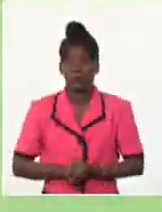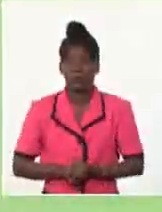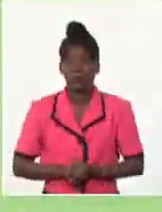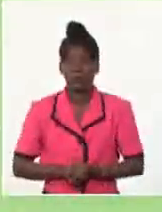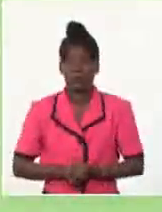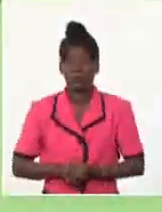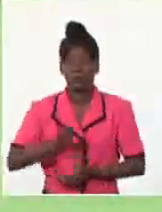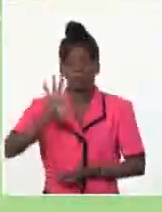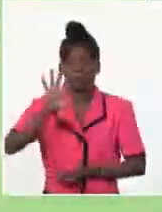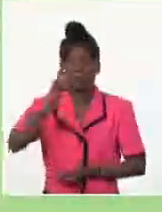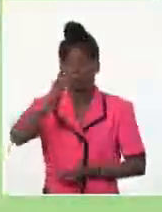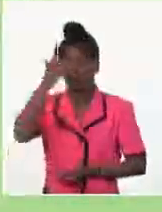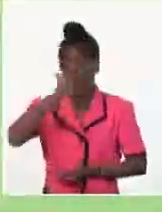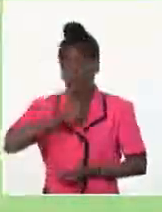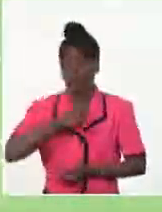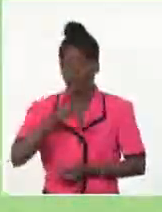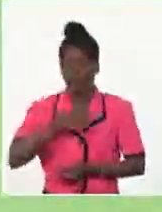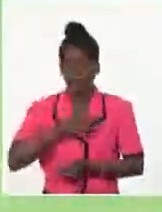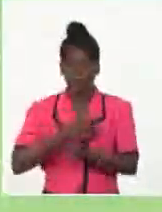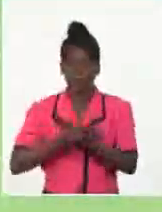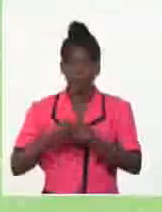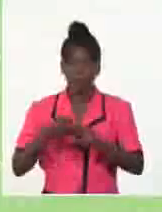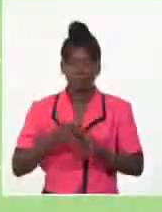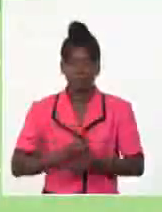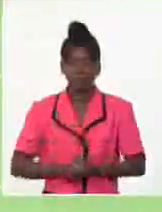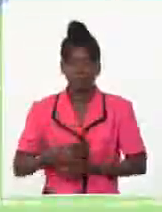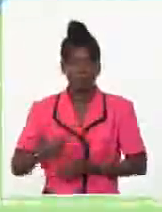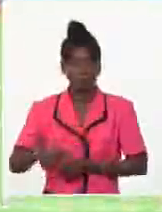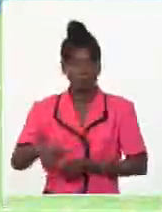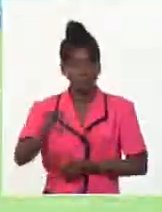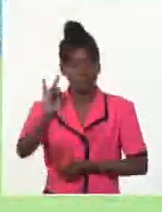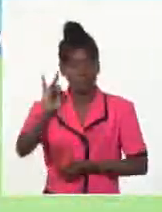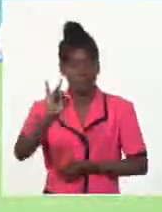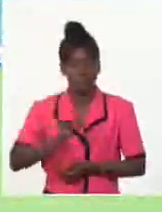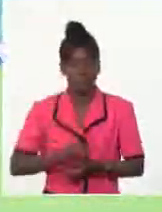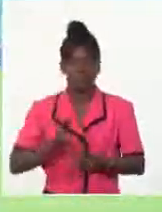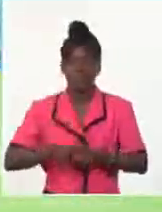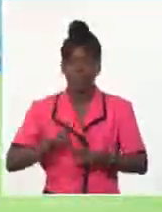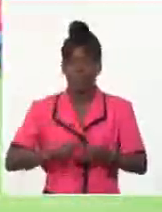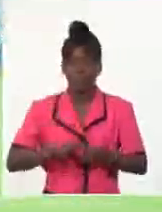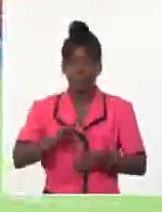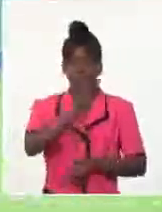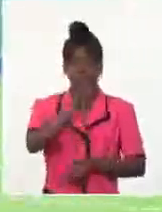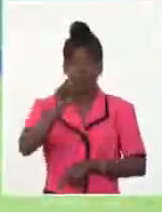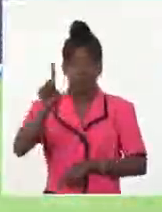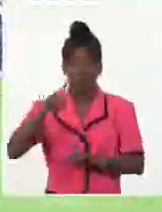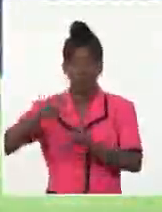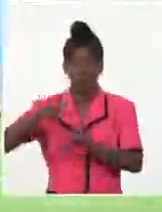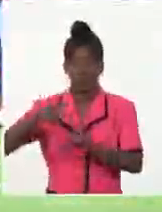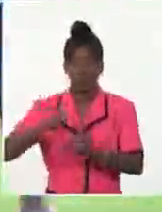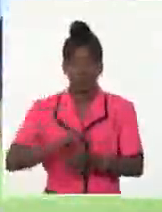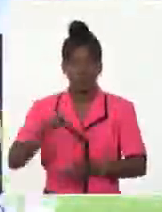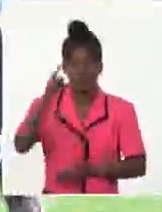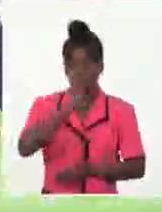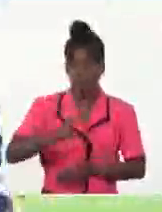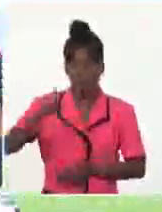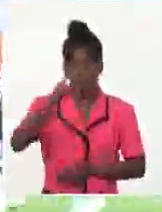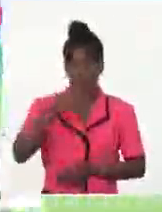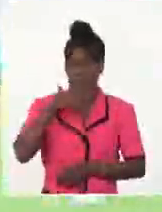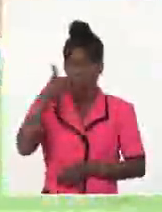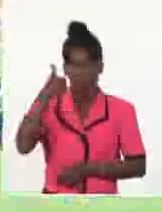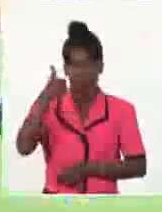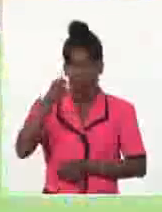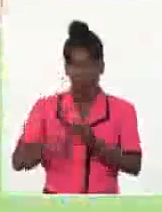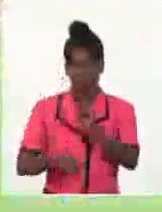título de Ciego de Ávila en su historia y el 7º consecutivo. Por el bronce, La Habana superó 3-1 a Las Tunas, mientras Camagüey fue mejor que Villa